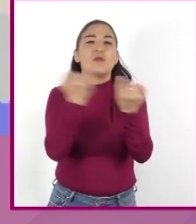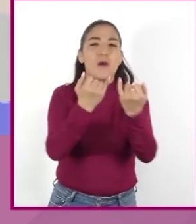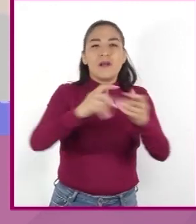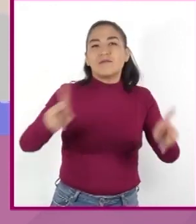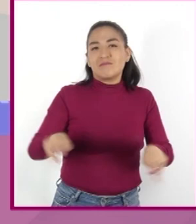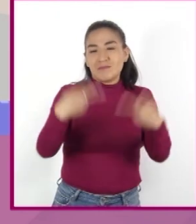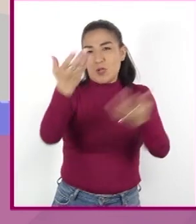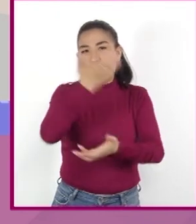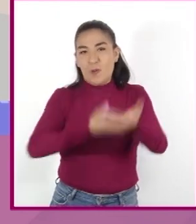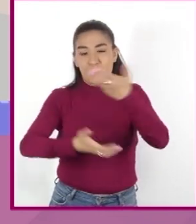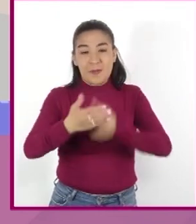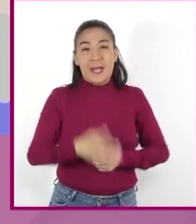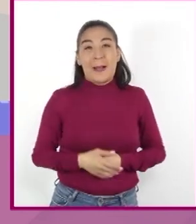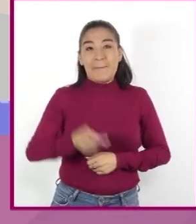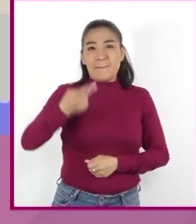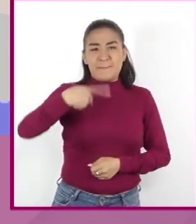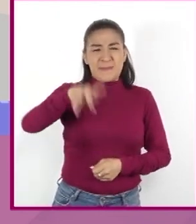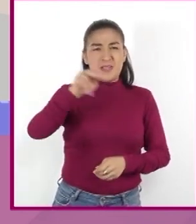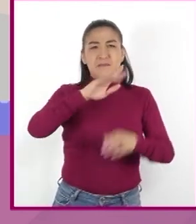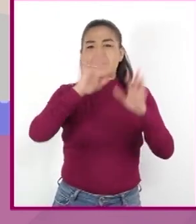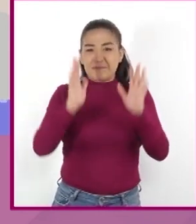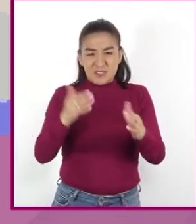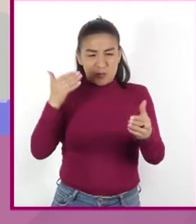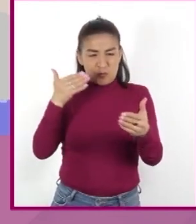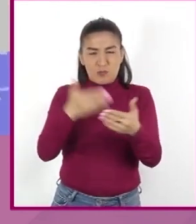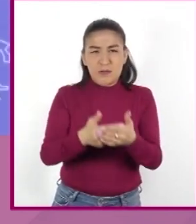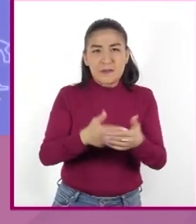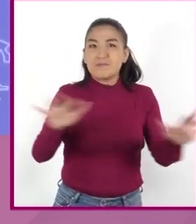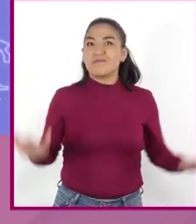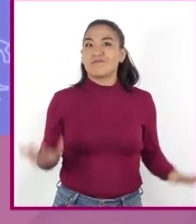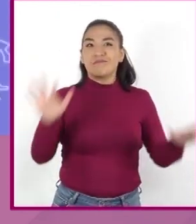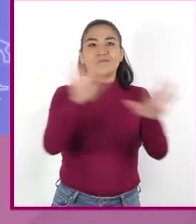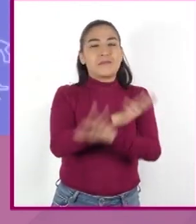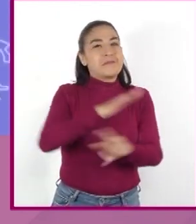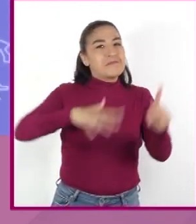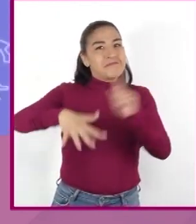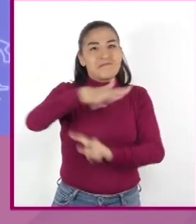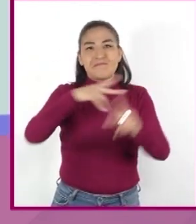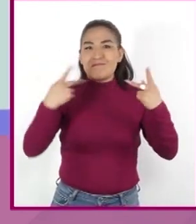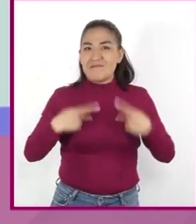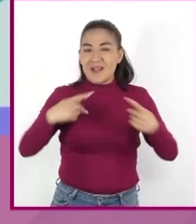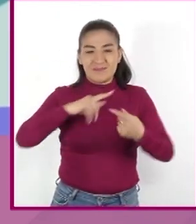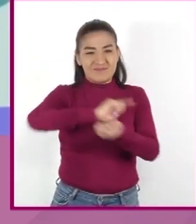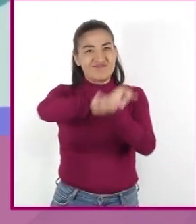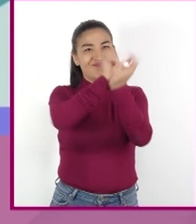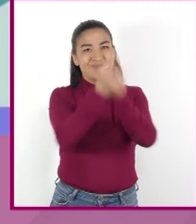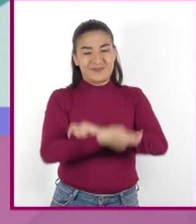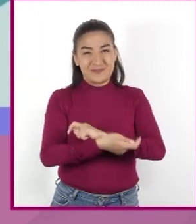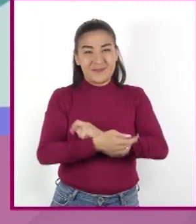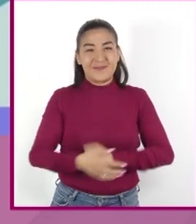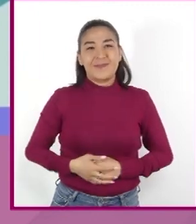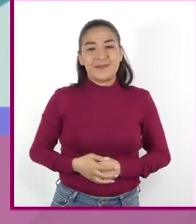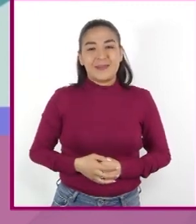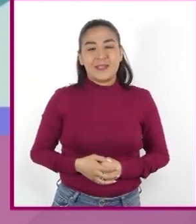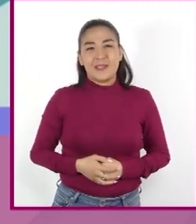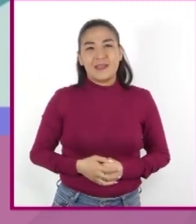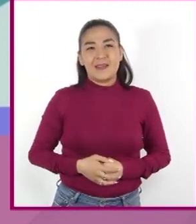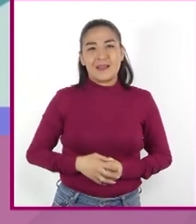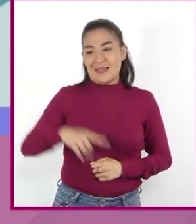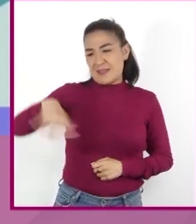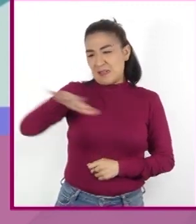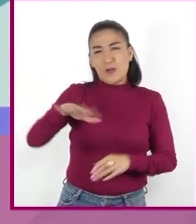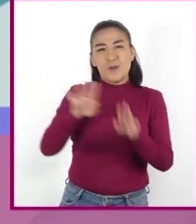un momento en que la historia cambió y la sociedad se transformó. Los ilustrados demandaron que